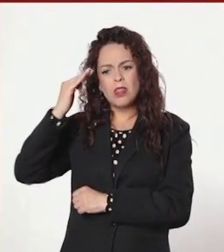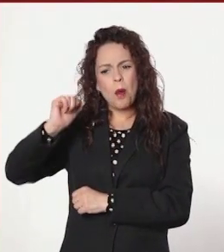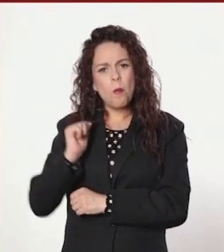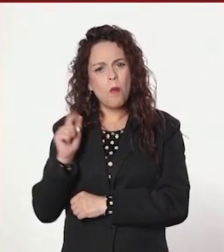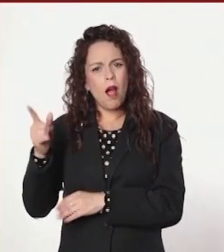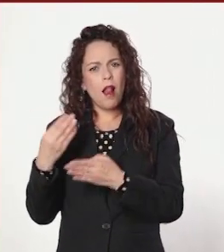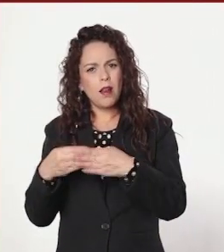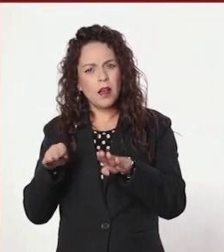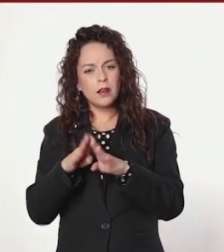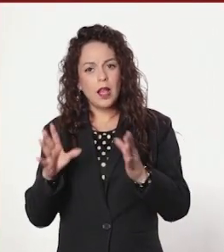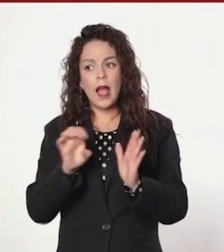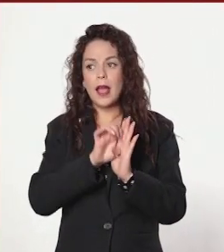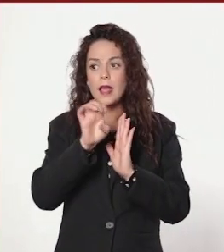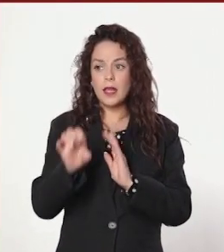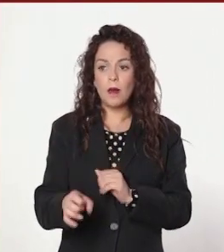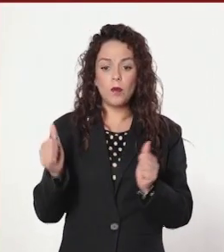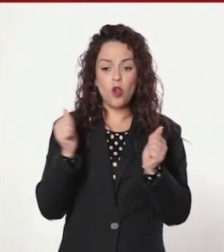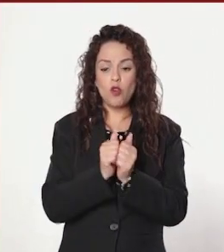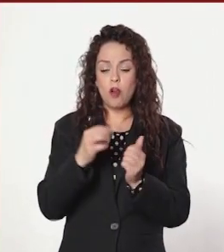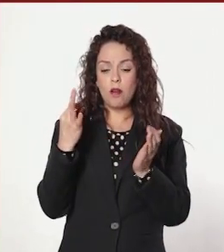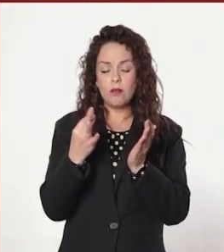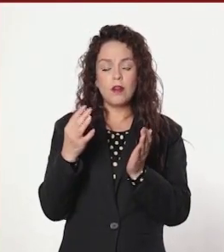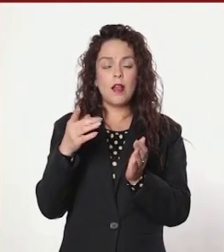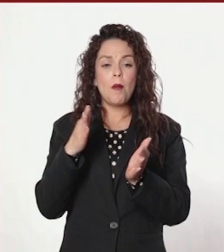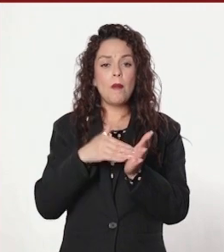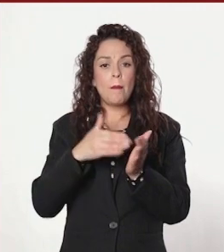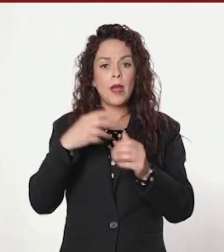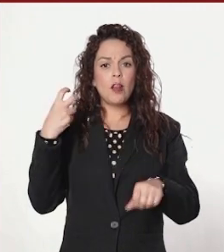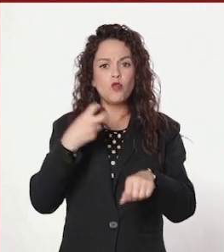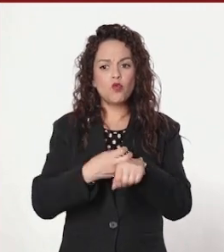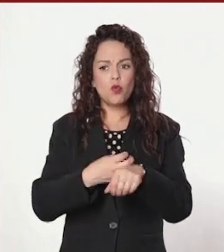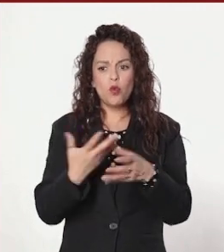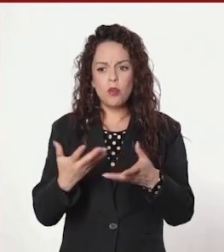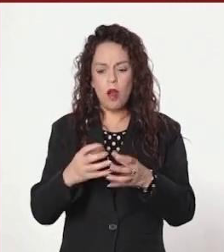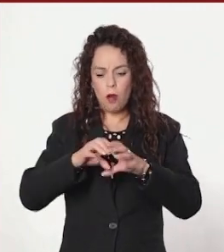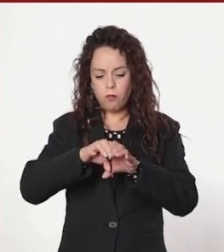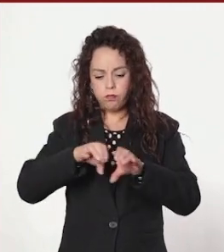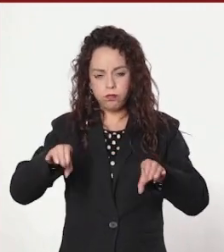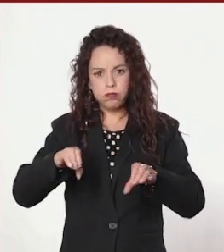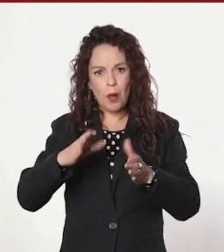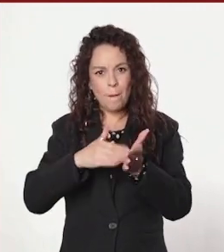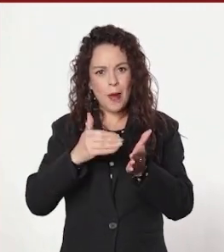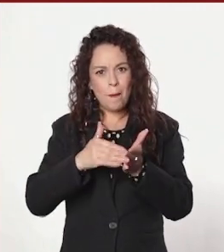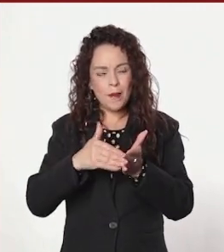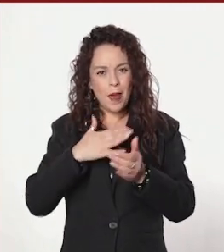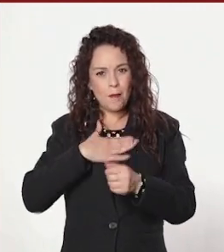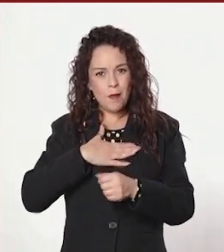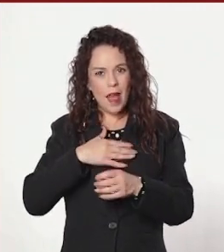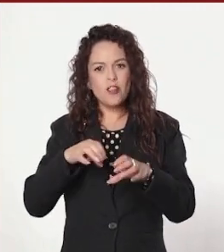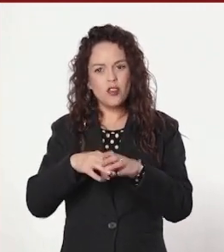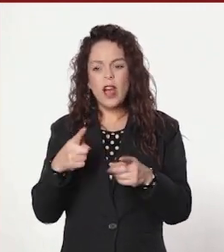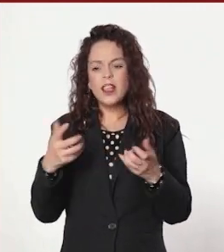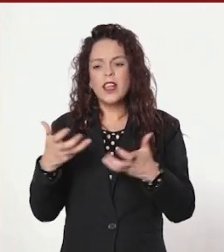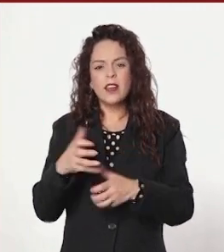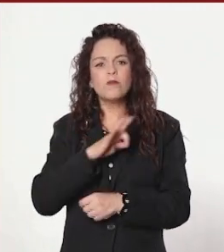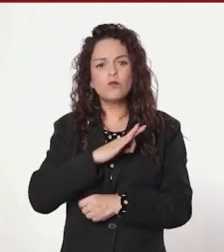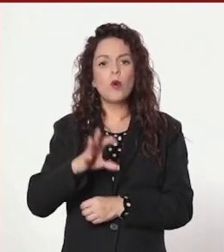¿qué pueden crear con los cartones cilíndricos de papel higiénico? O con algún envase de plástico o con botellas de